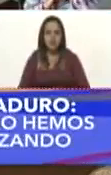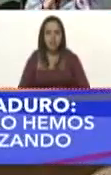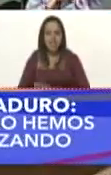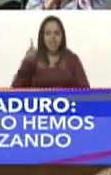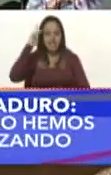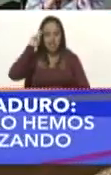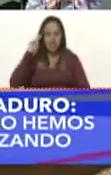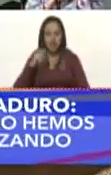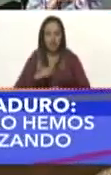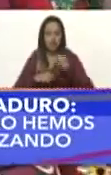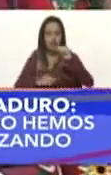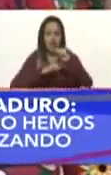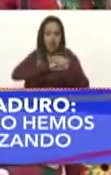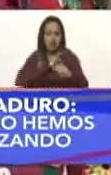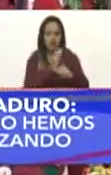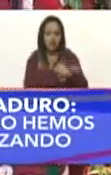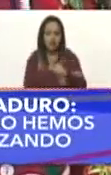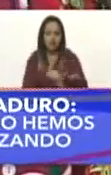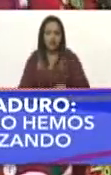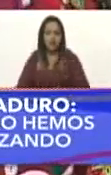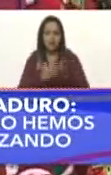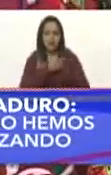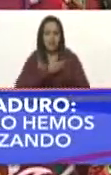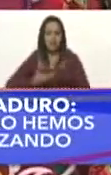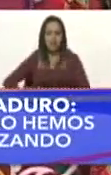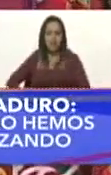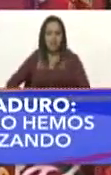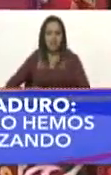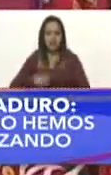duro, presidente Maduro.